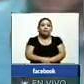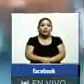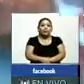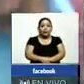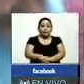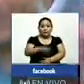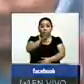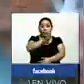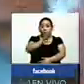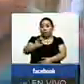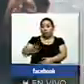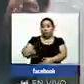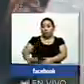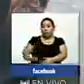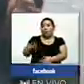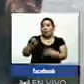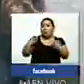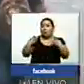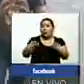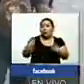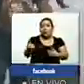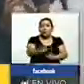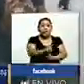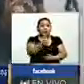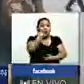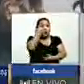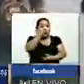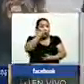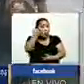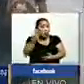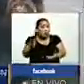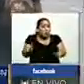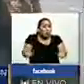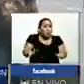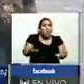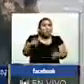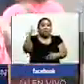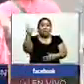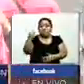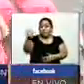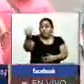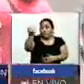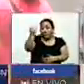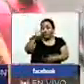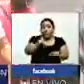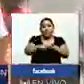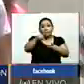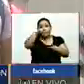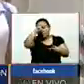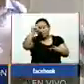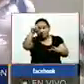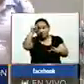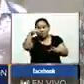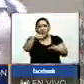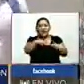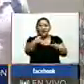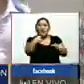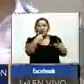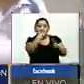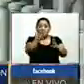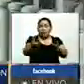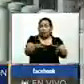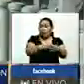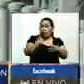En el país hay cientos de jóvenes en situación de vulnerabilidad educativa y laboral, a quienes se les